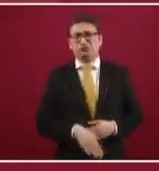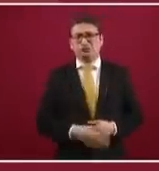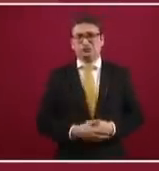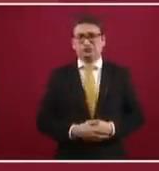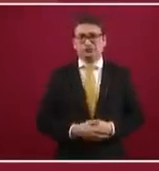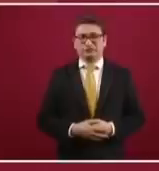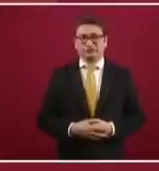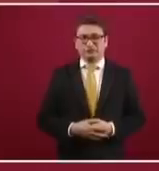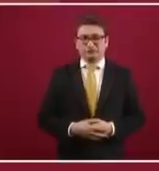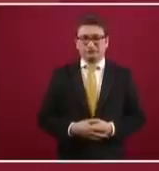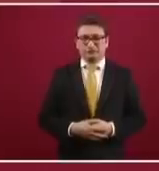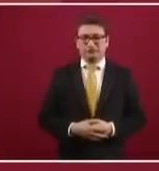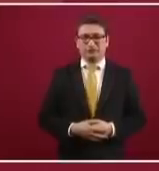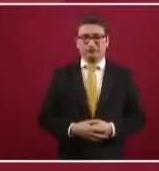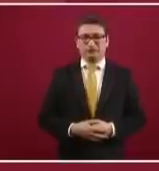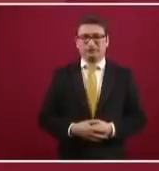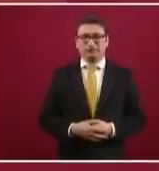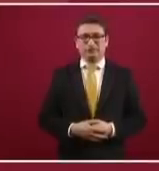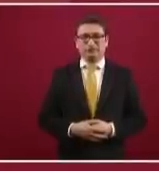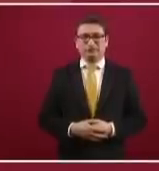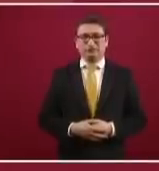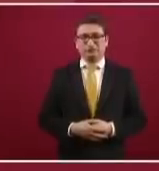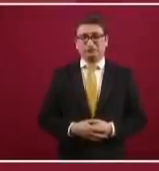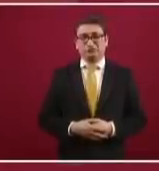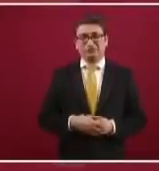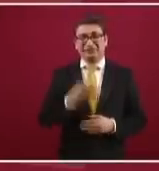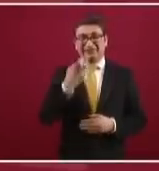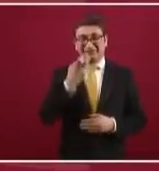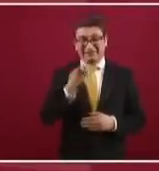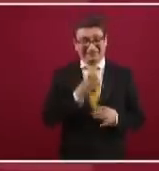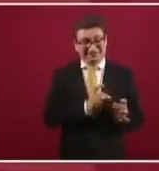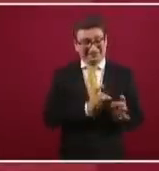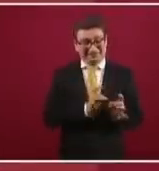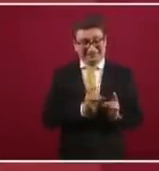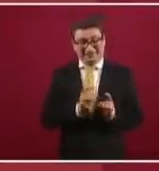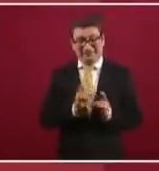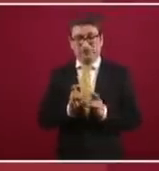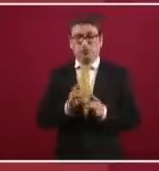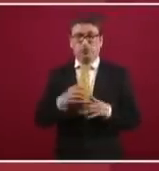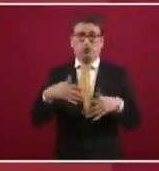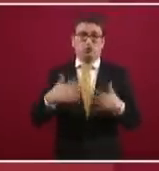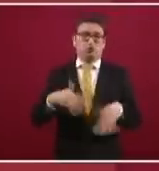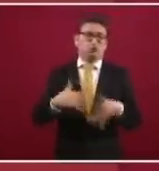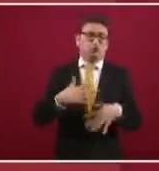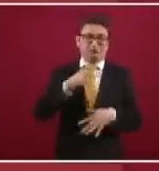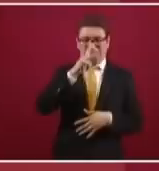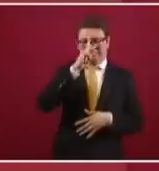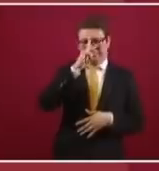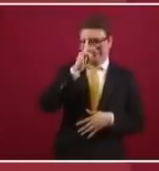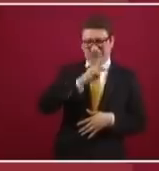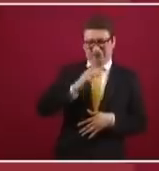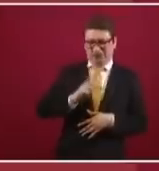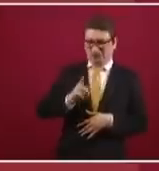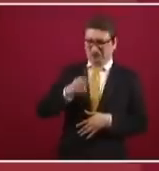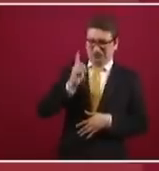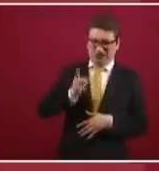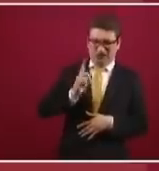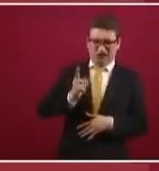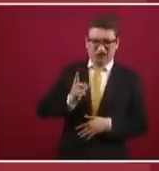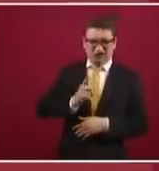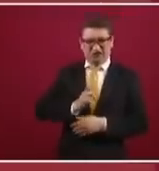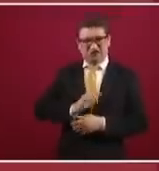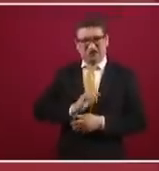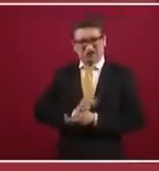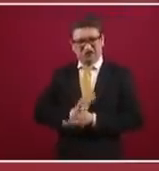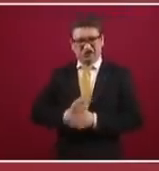Y a partir de ahí, pues se intensificó la represión, o sea, que ya venía